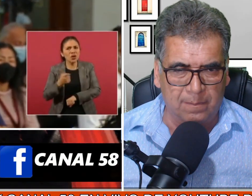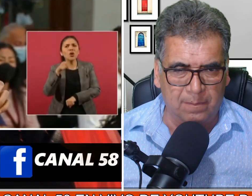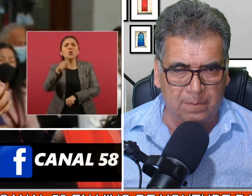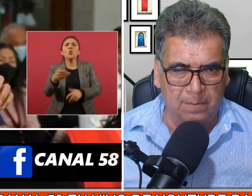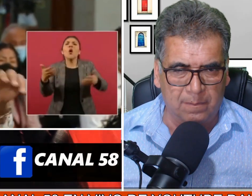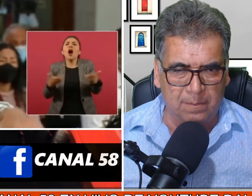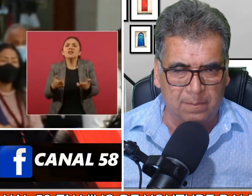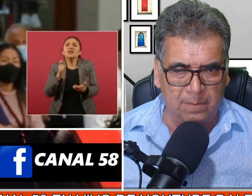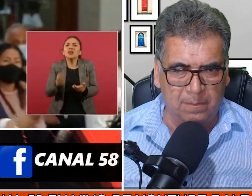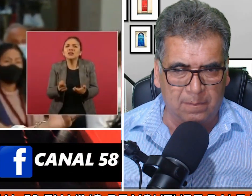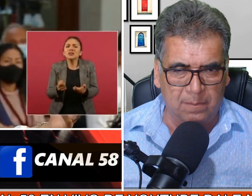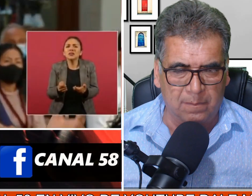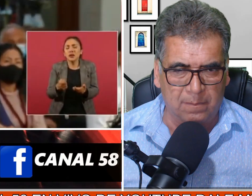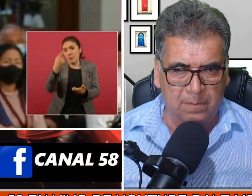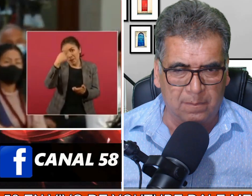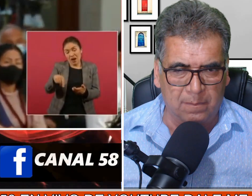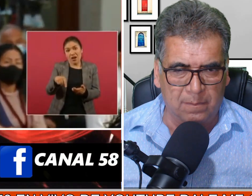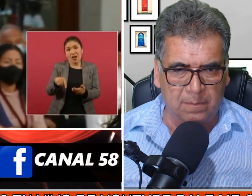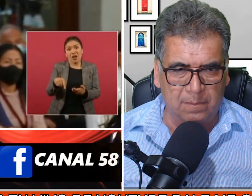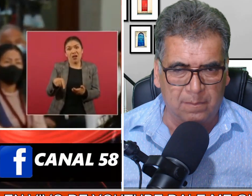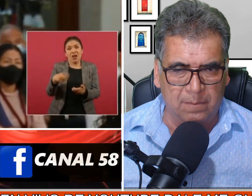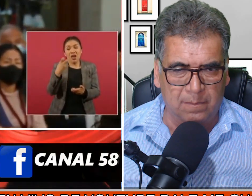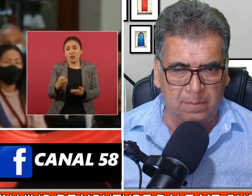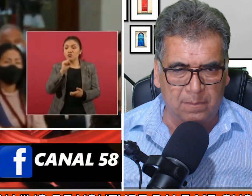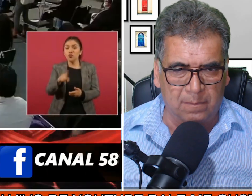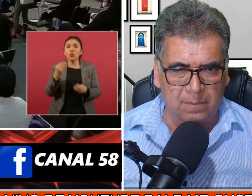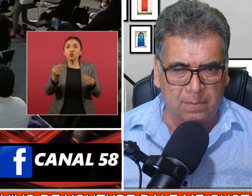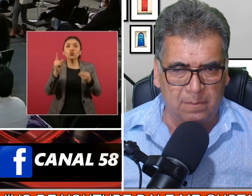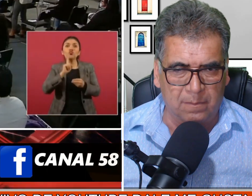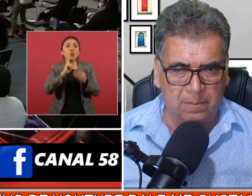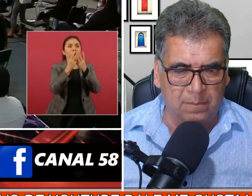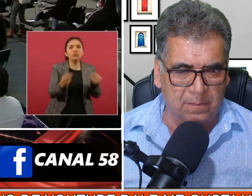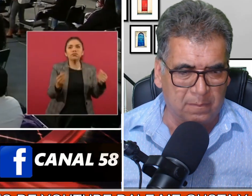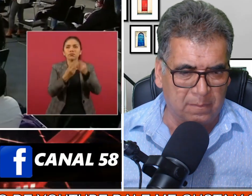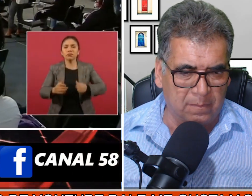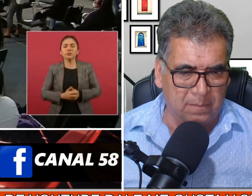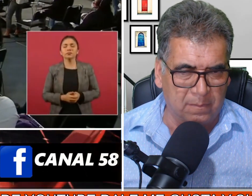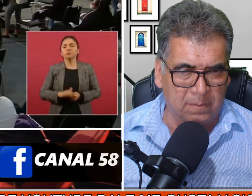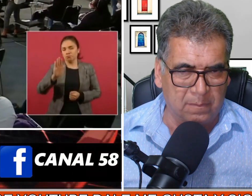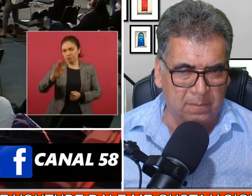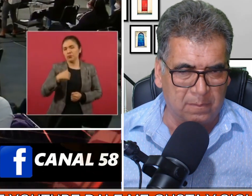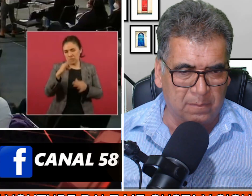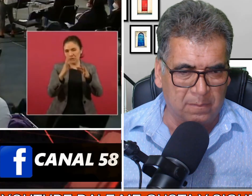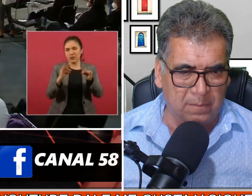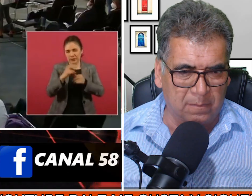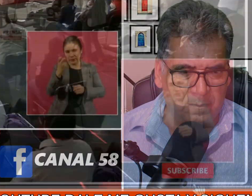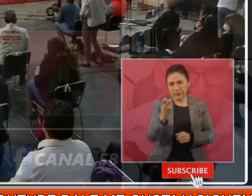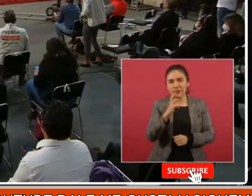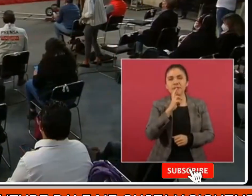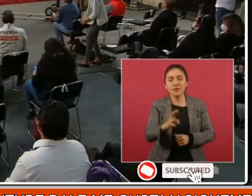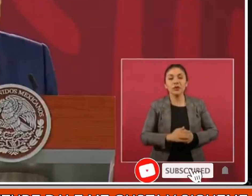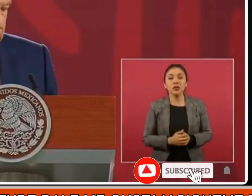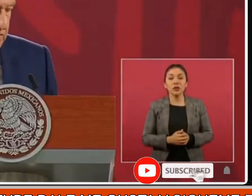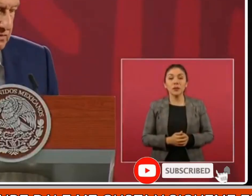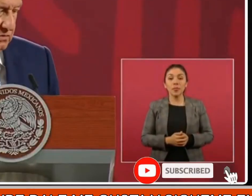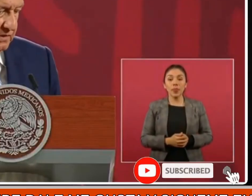derrotar estas redes? Porque también tienen mucho que ver con la desaparición de mujeres. Y también te quiero aclarar algo antes de que, señor